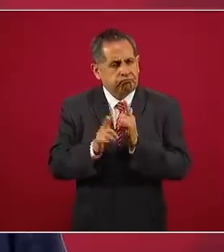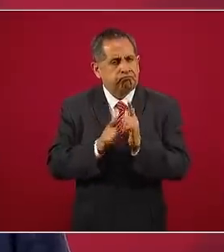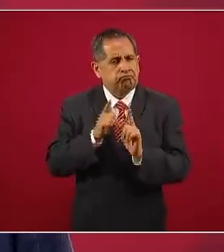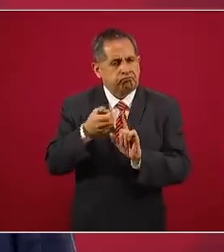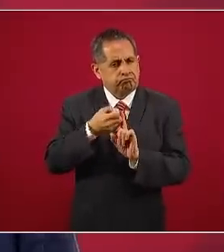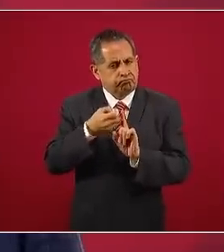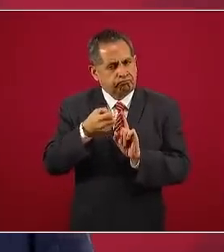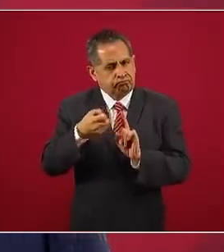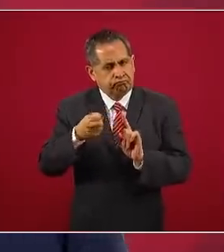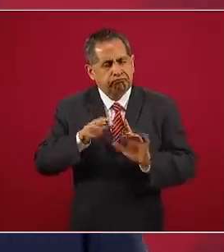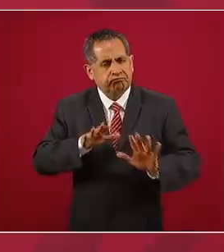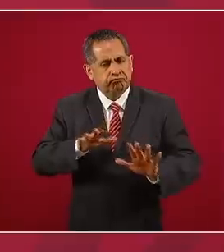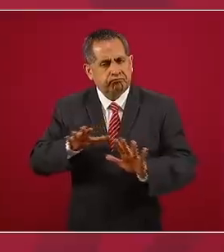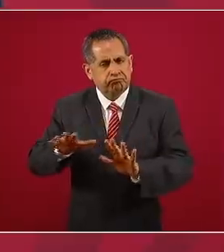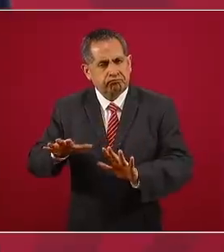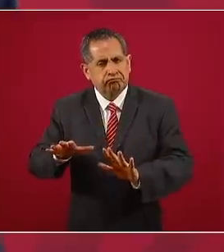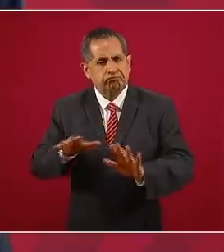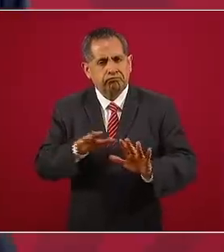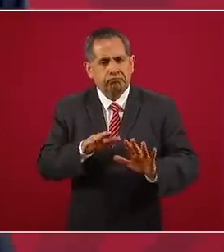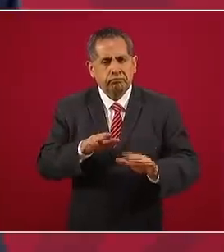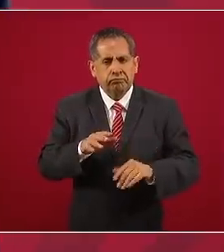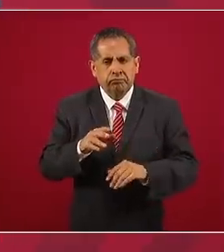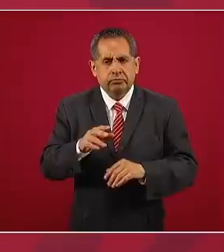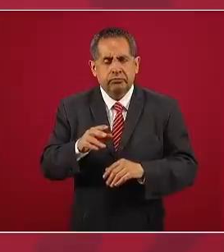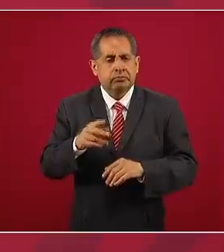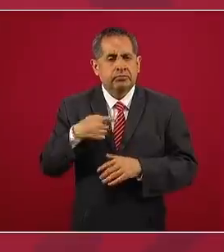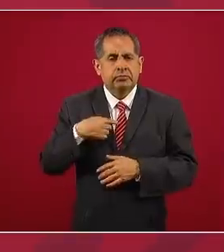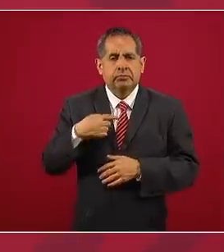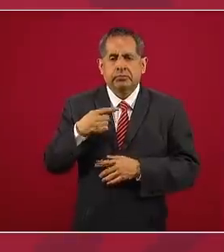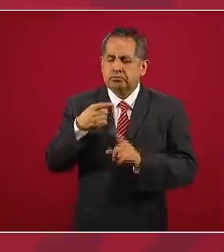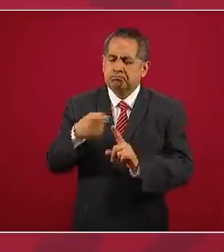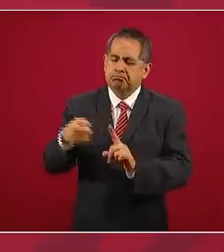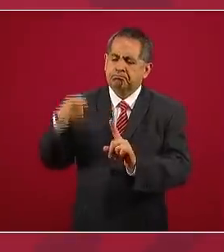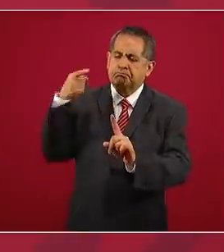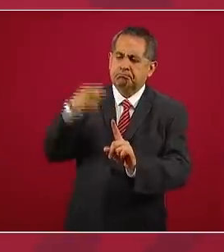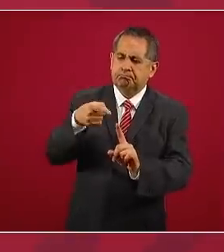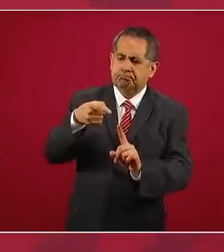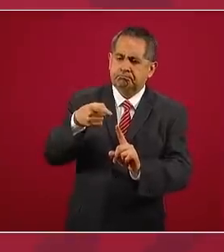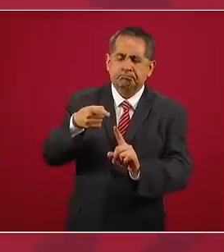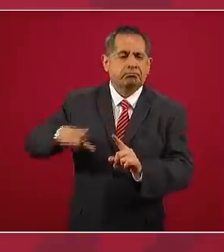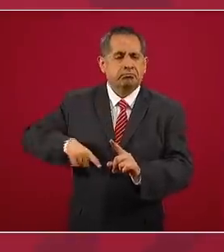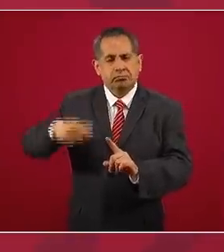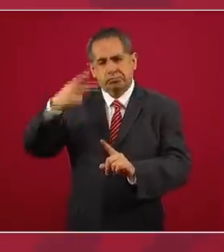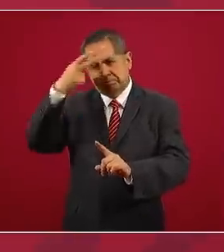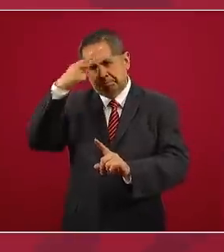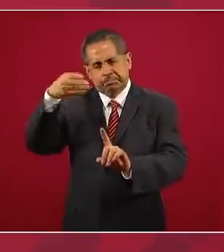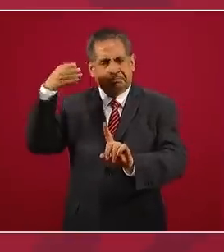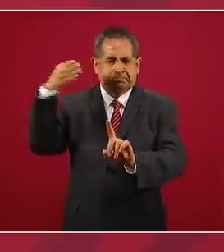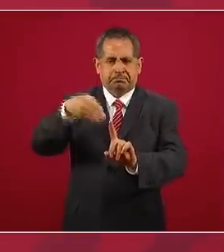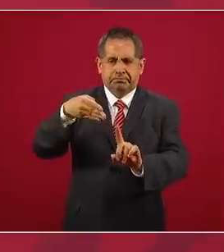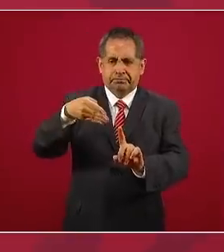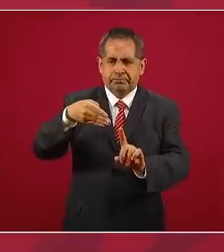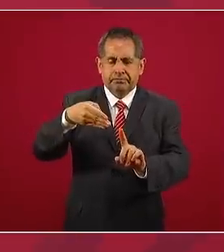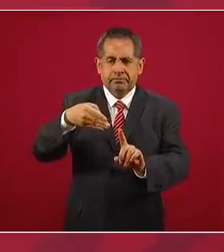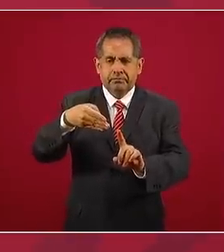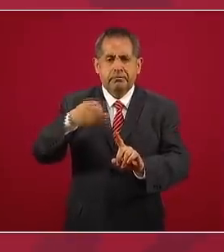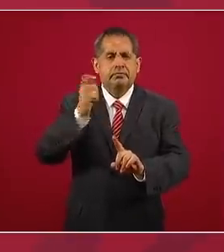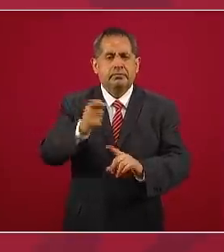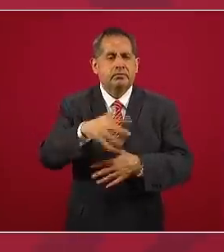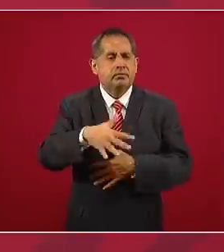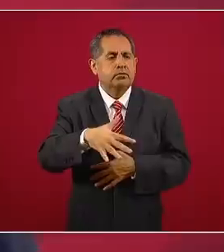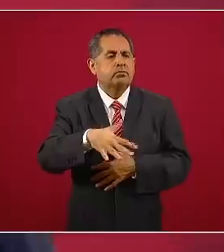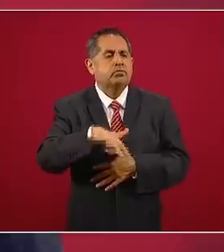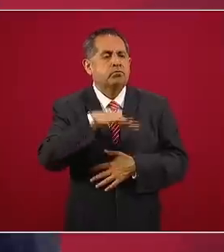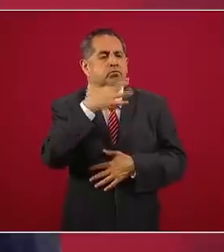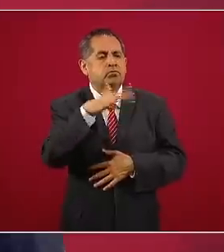en el tiempo que tardo parado en un solo pie cuál es el objetivo del gobierno acabar con la